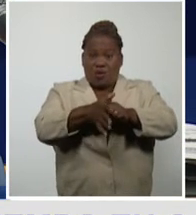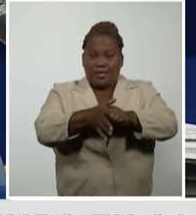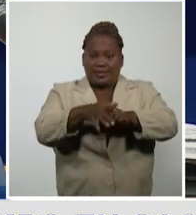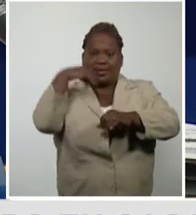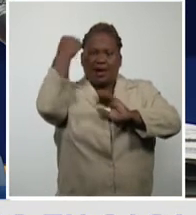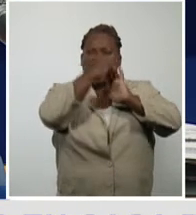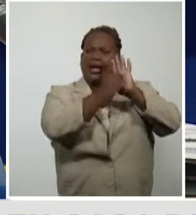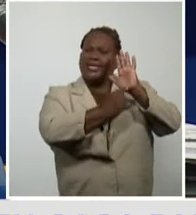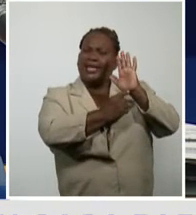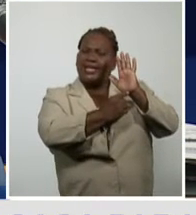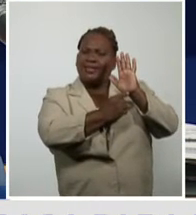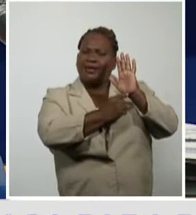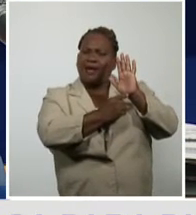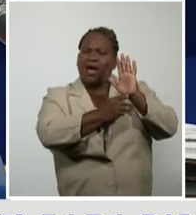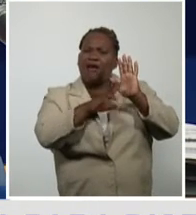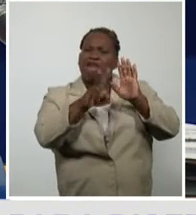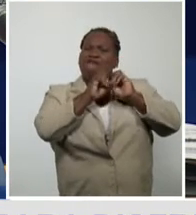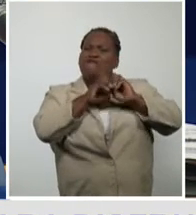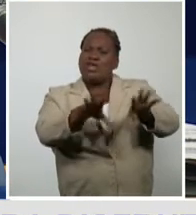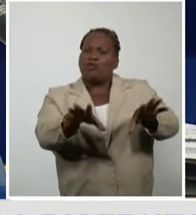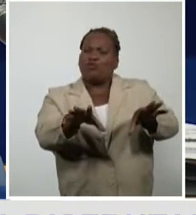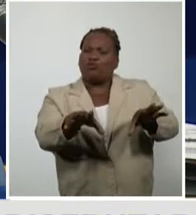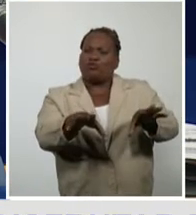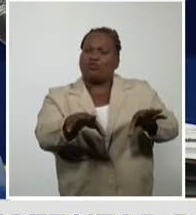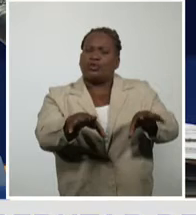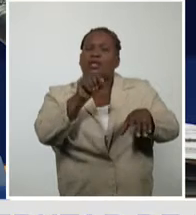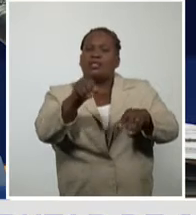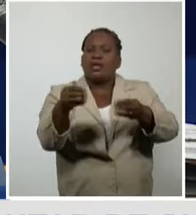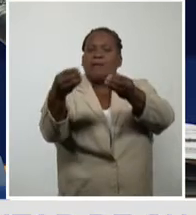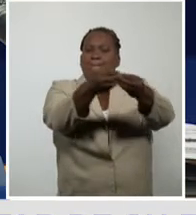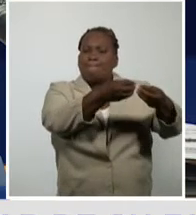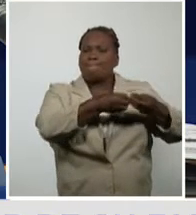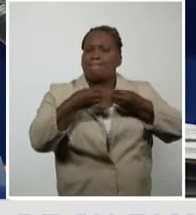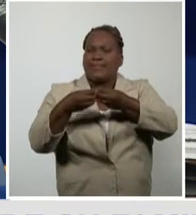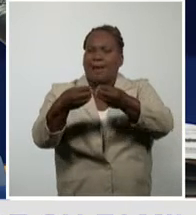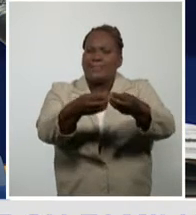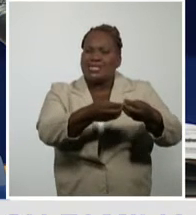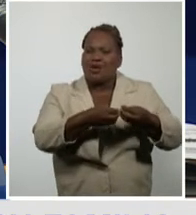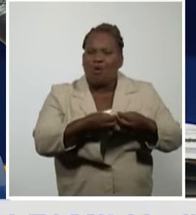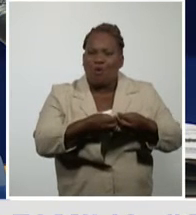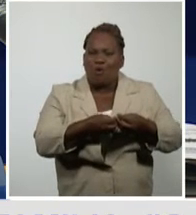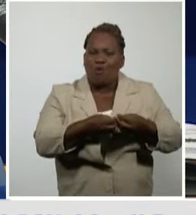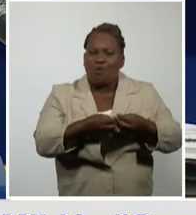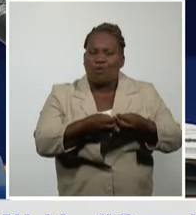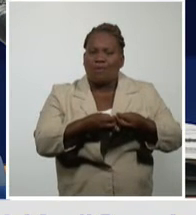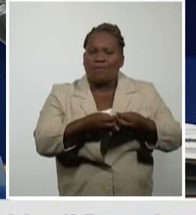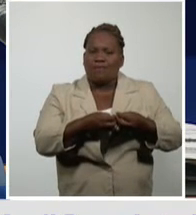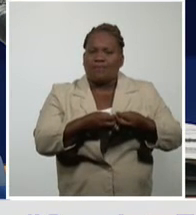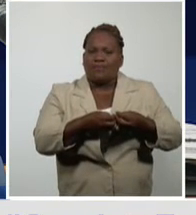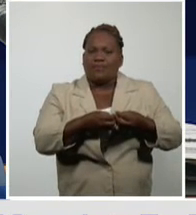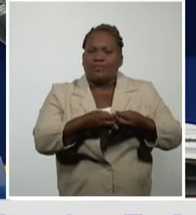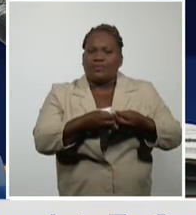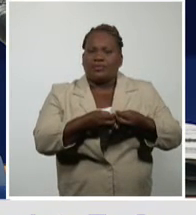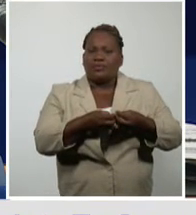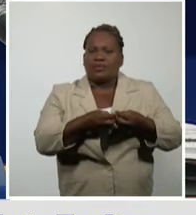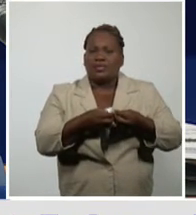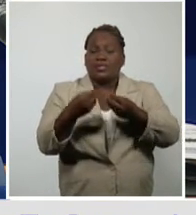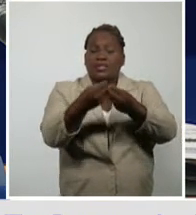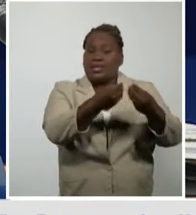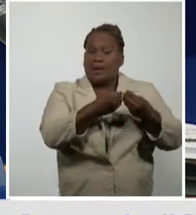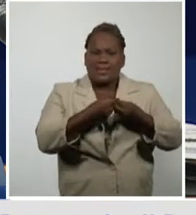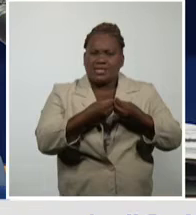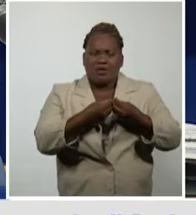características epidemiológicas, las características de su transmisión, que como hemos dicho aquí es inusual, no tiene